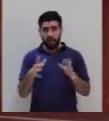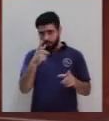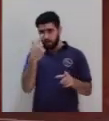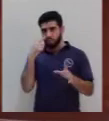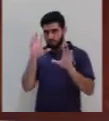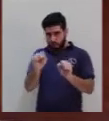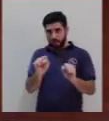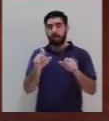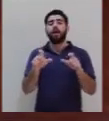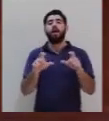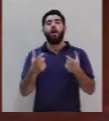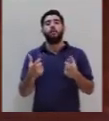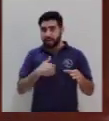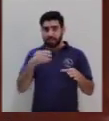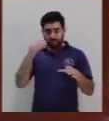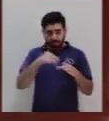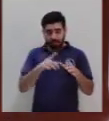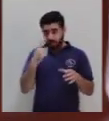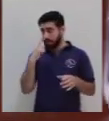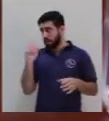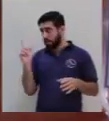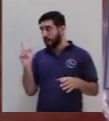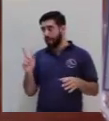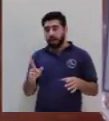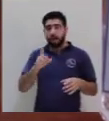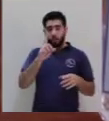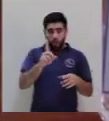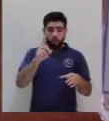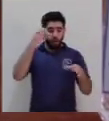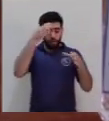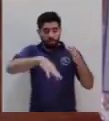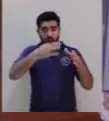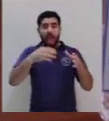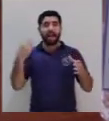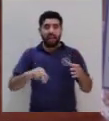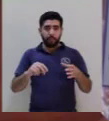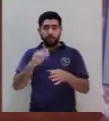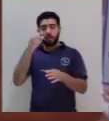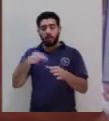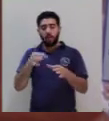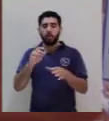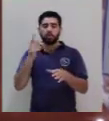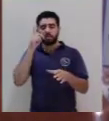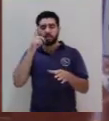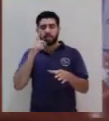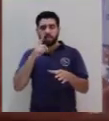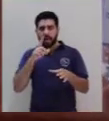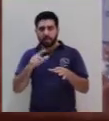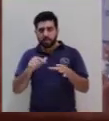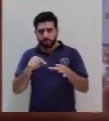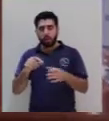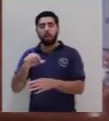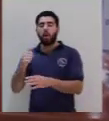Démonos cuenta. Efectivamente, en los tres, en uno cae más rápido, en el otro es un poquito más